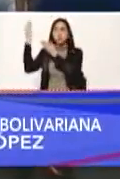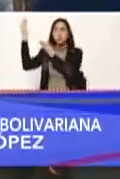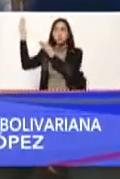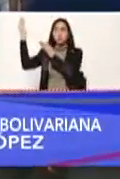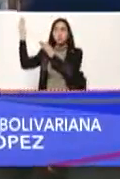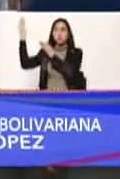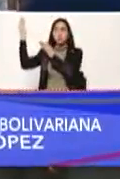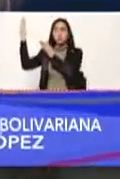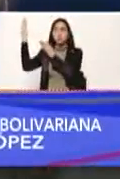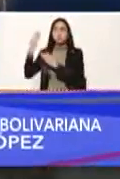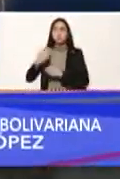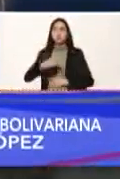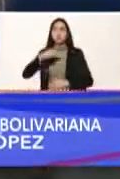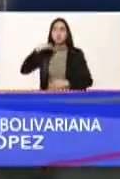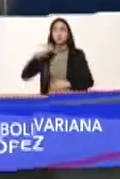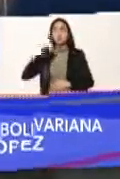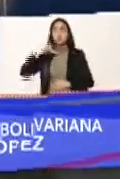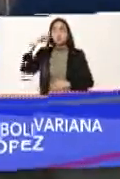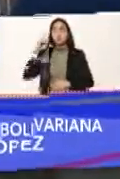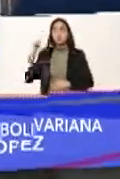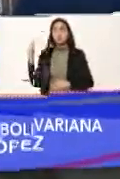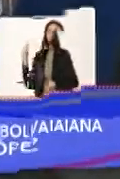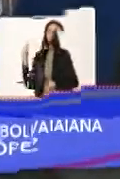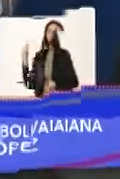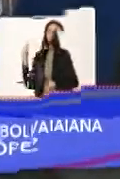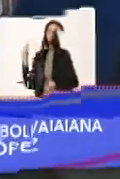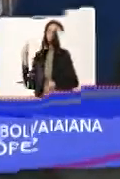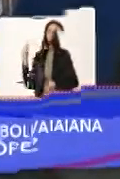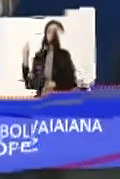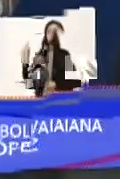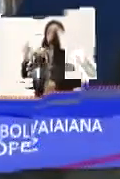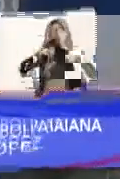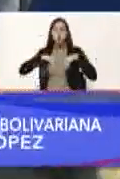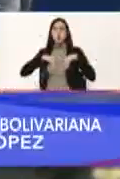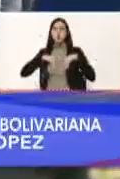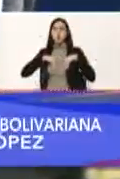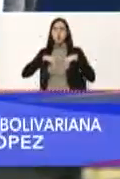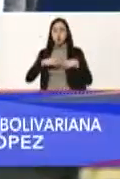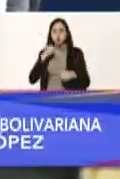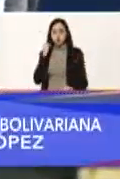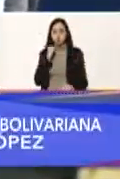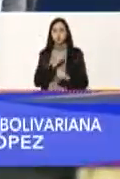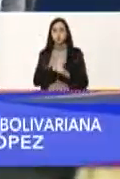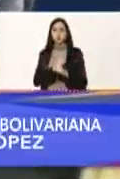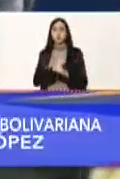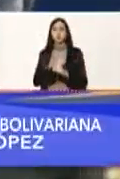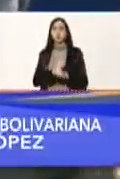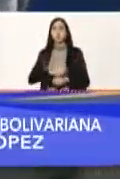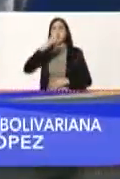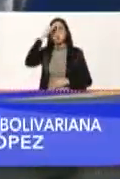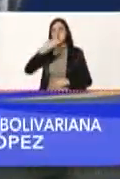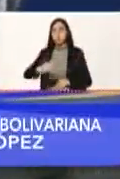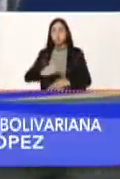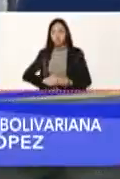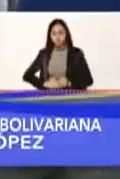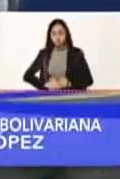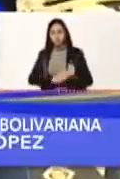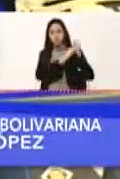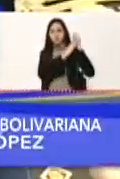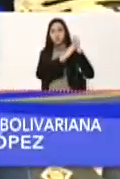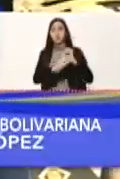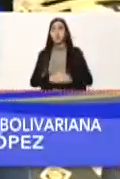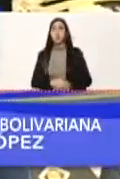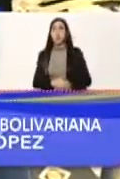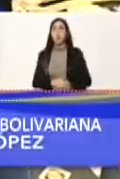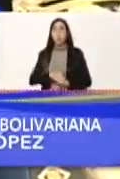Carabobo, negro primero, a Churio, con el pueblo a pie,